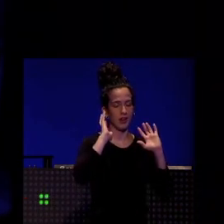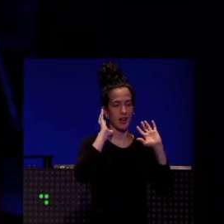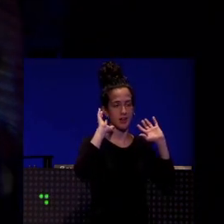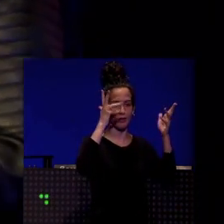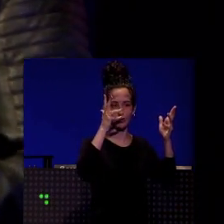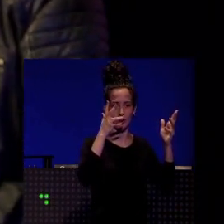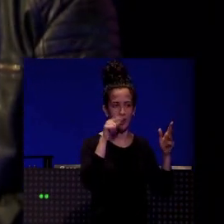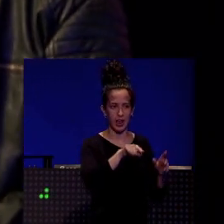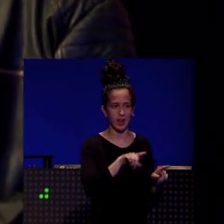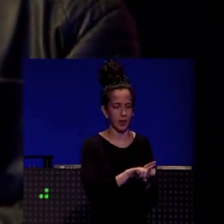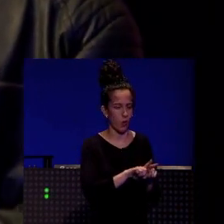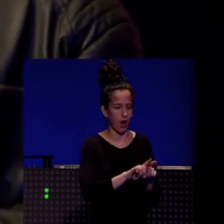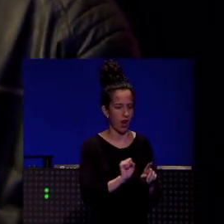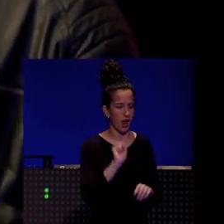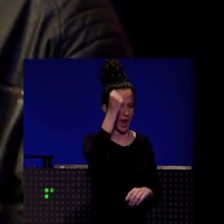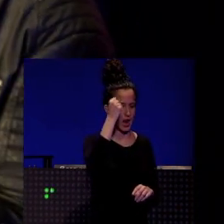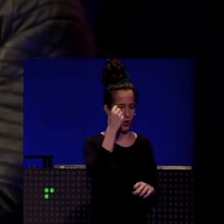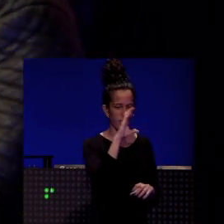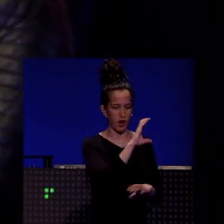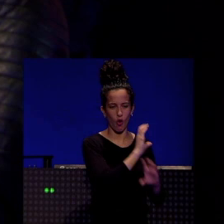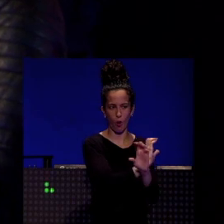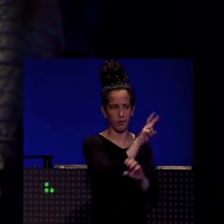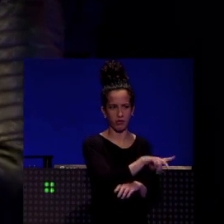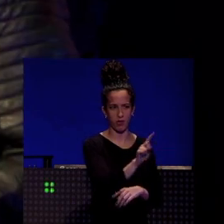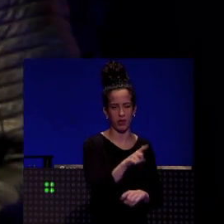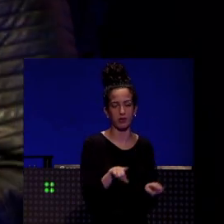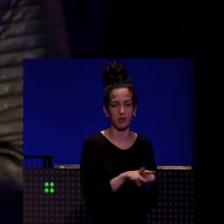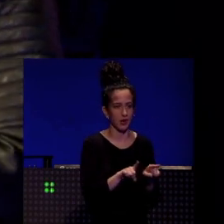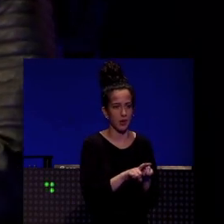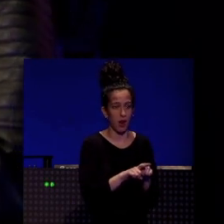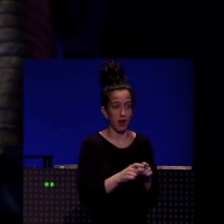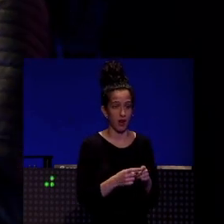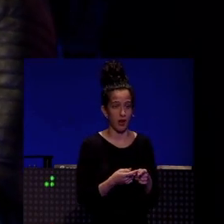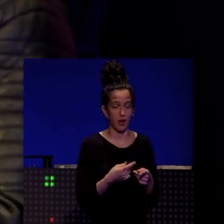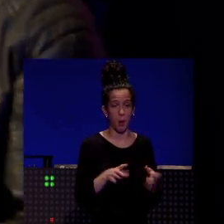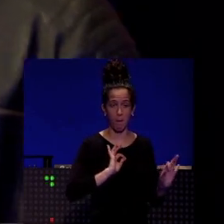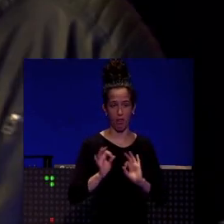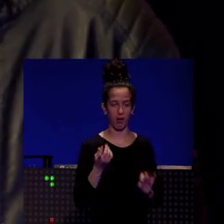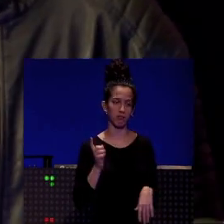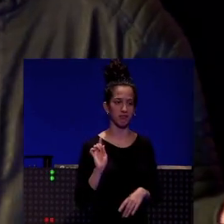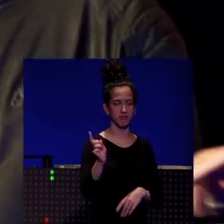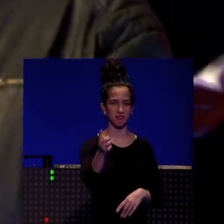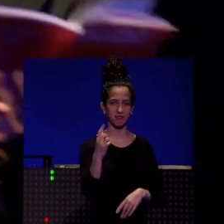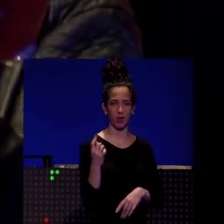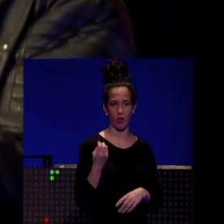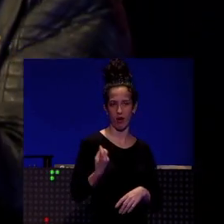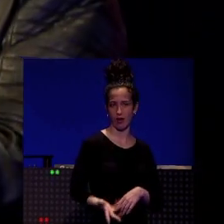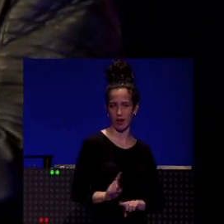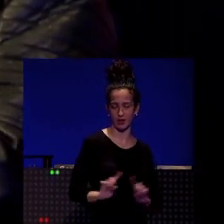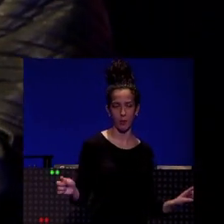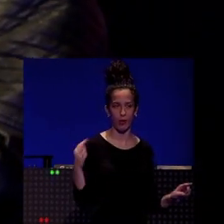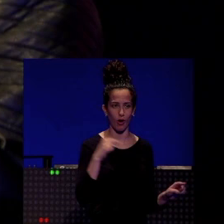heroína de cómic no desfila en pasarelas y vive en clase turista ellas parece río